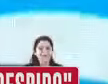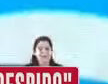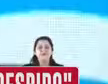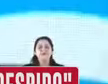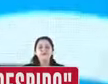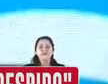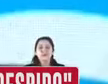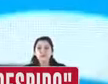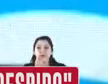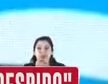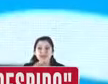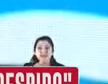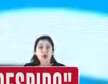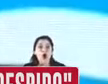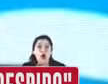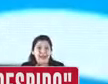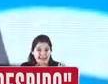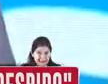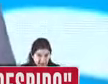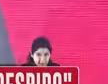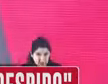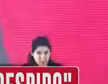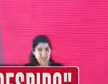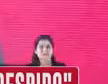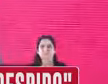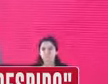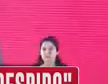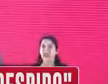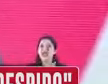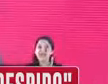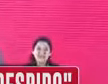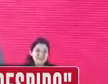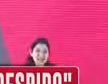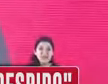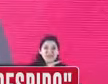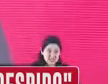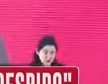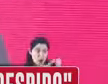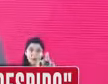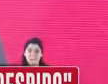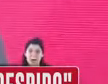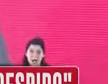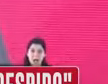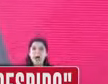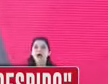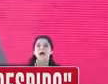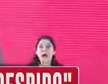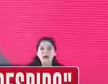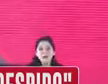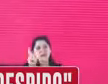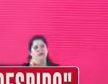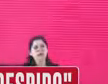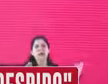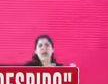si vos querés eliminar la indemnización por despido para que los trabajos para que los empresarios estén